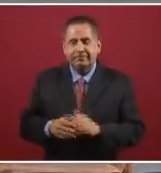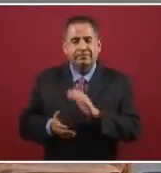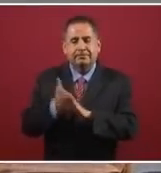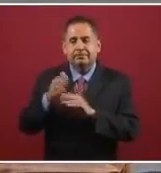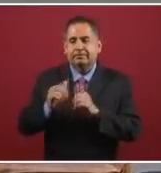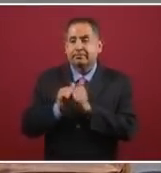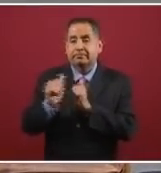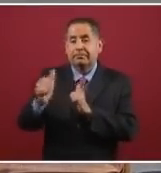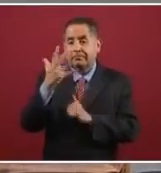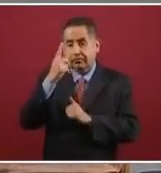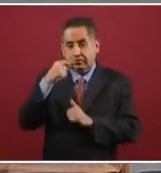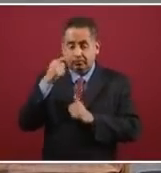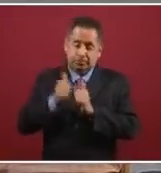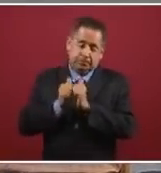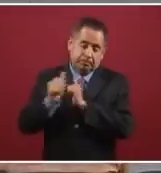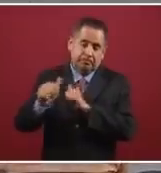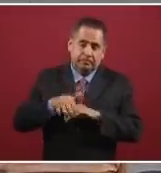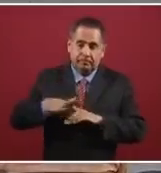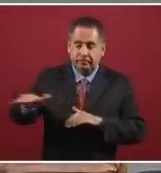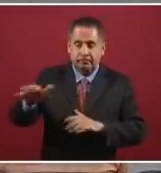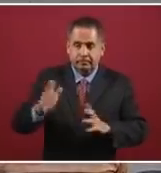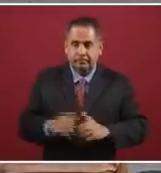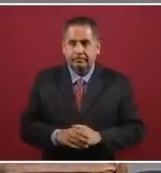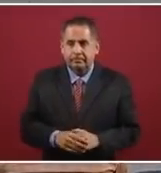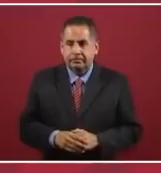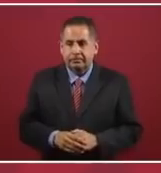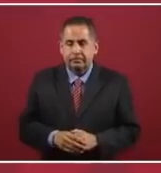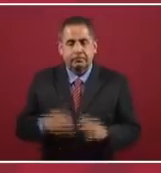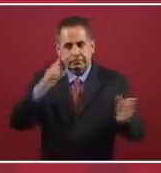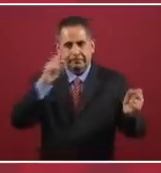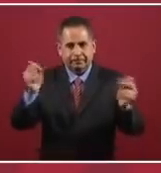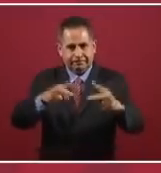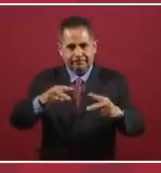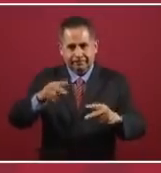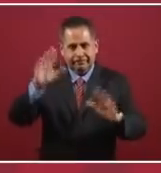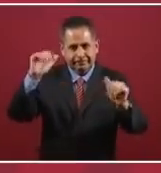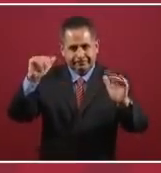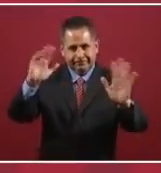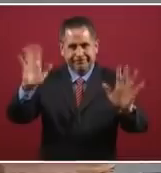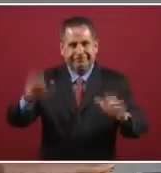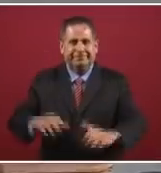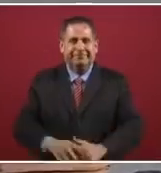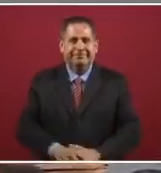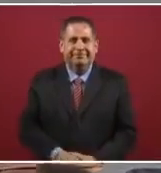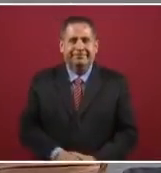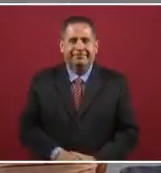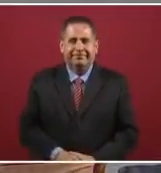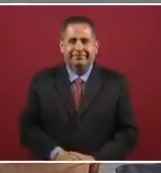carretera, son 5 horas. Nos vemos. Adiós, adiós.